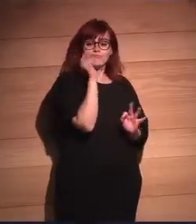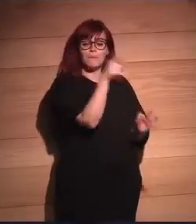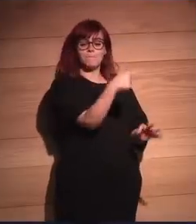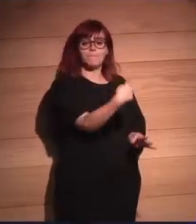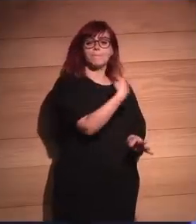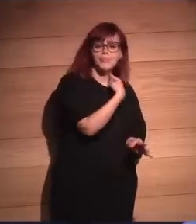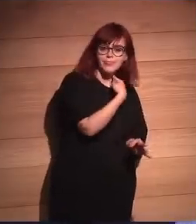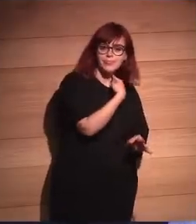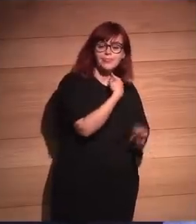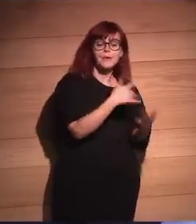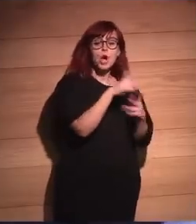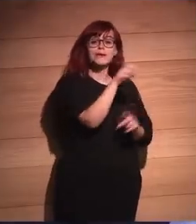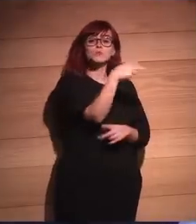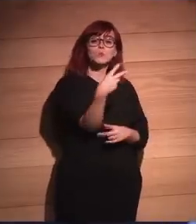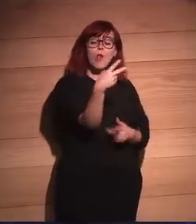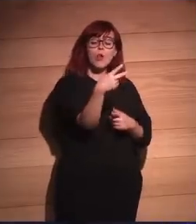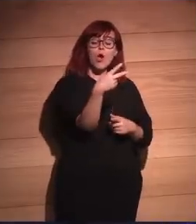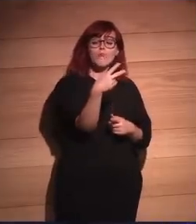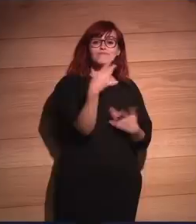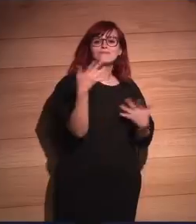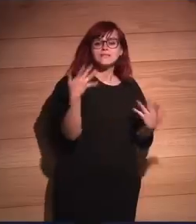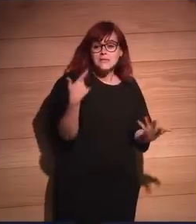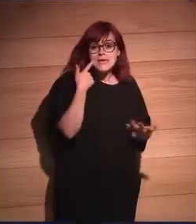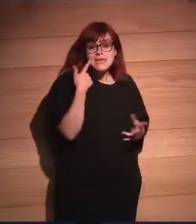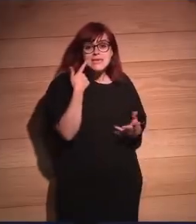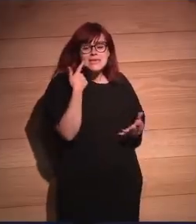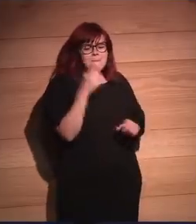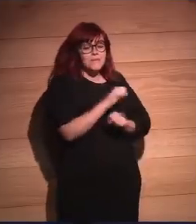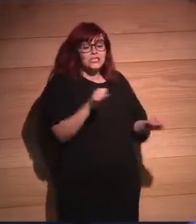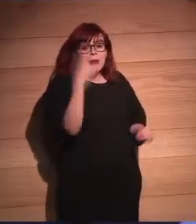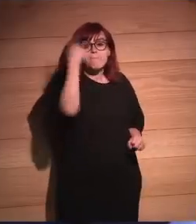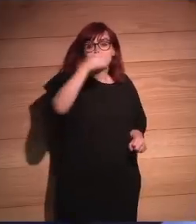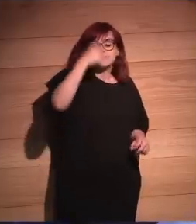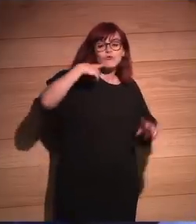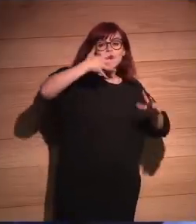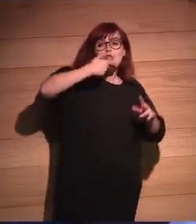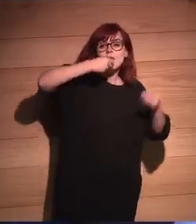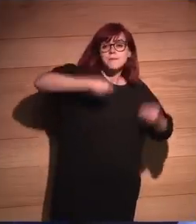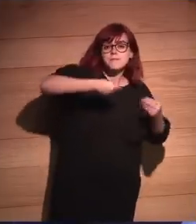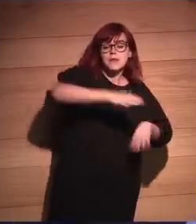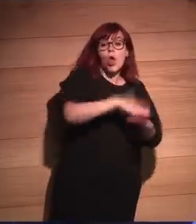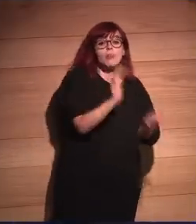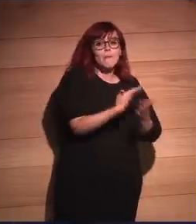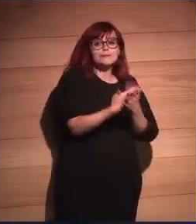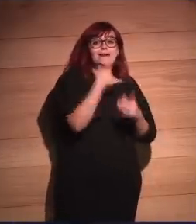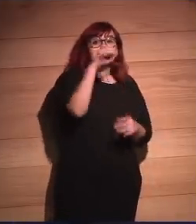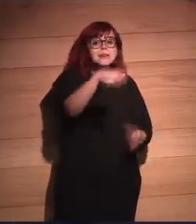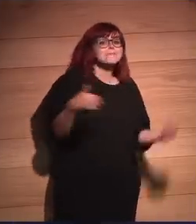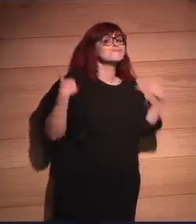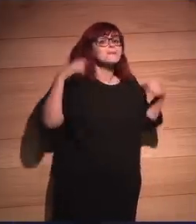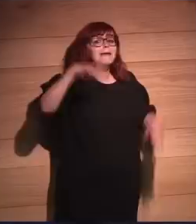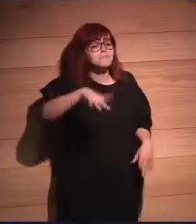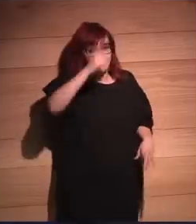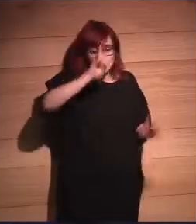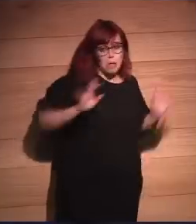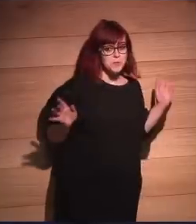eso en el resultado electoral? Pues eso es imposible de saber ni de demostrar. ¿Quién está detrás